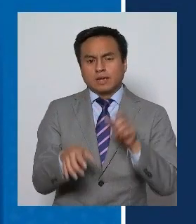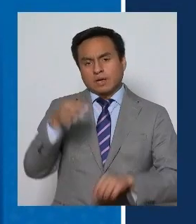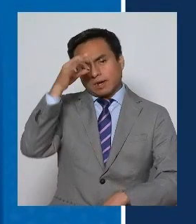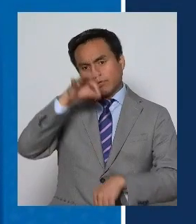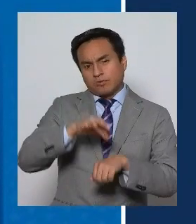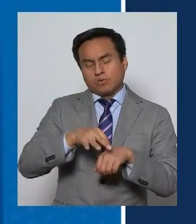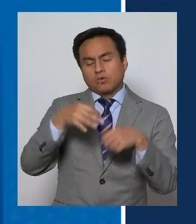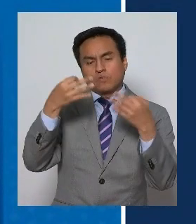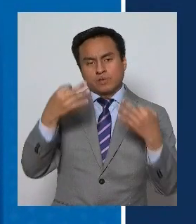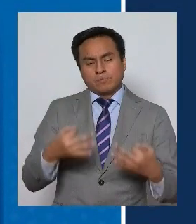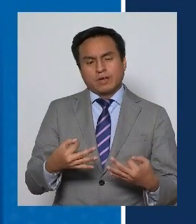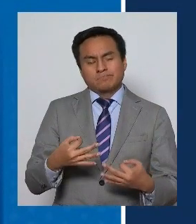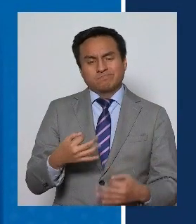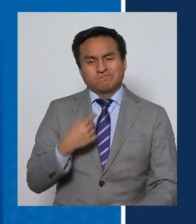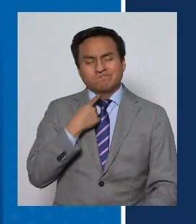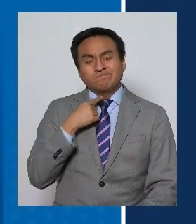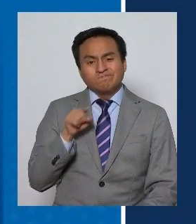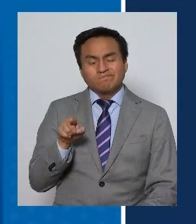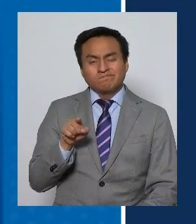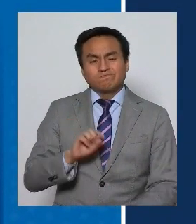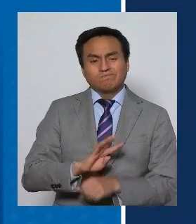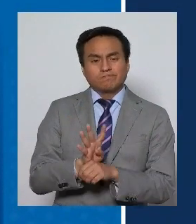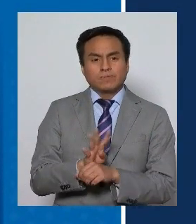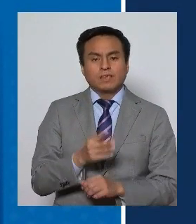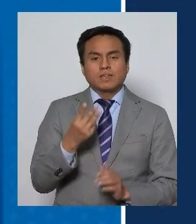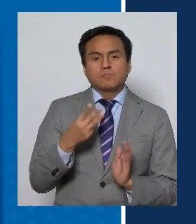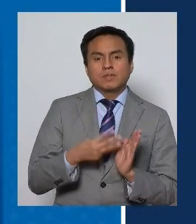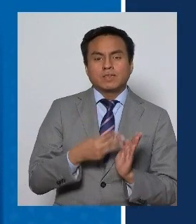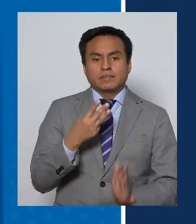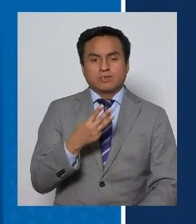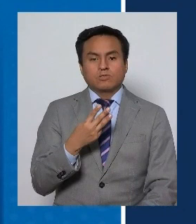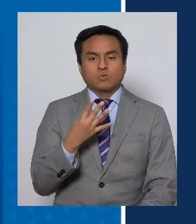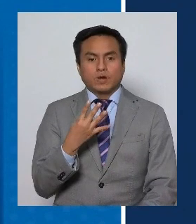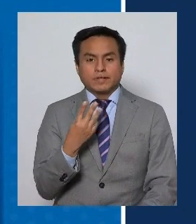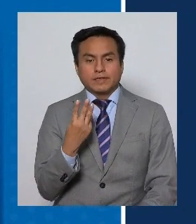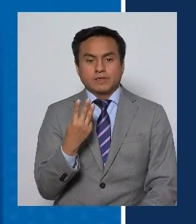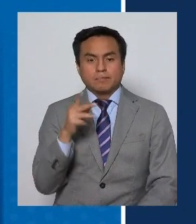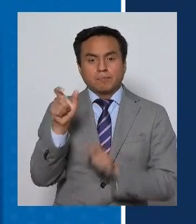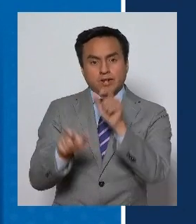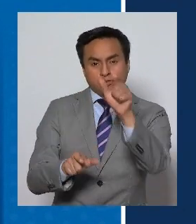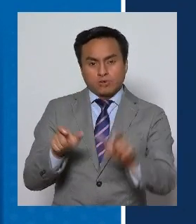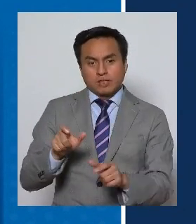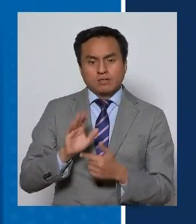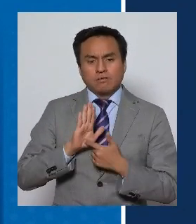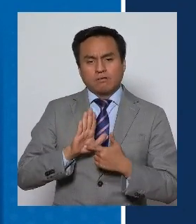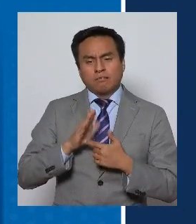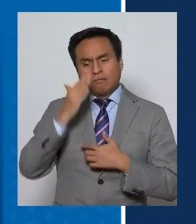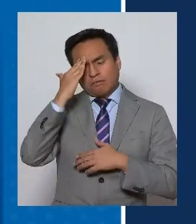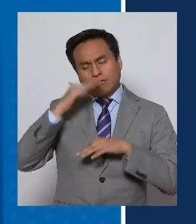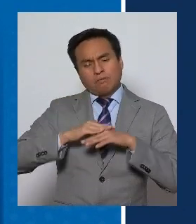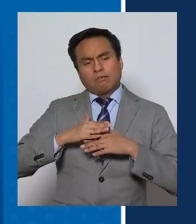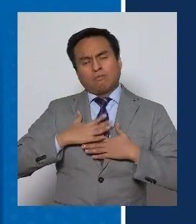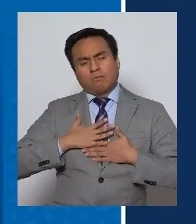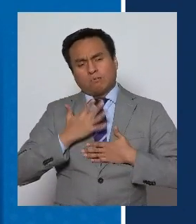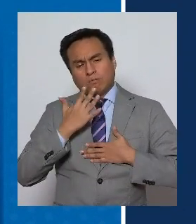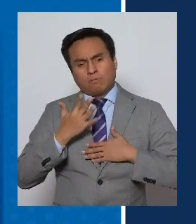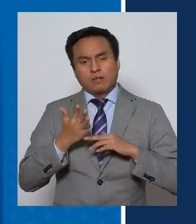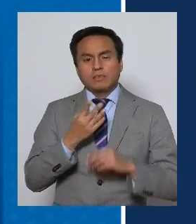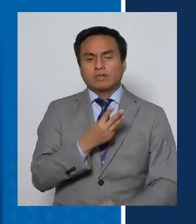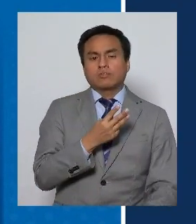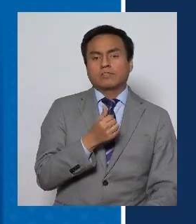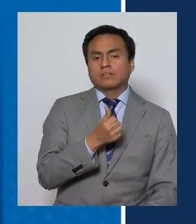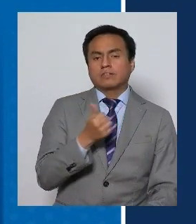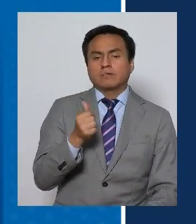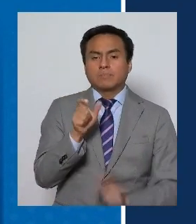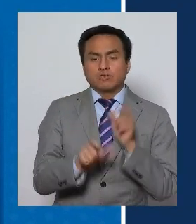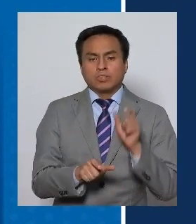confirmados correspondientes a 3.343 personas con síntomas y